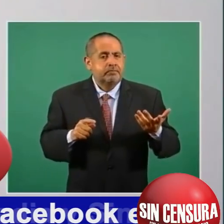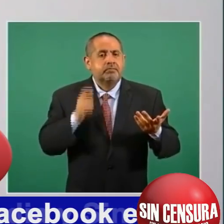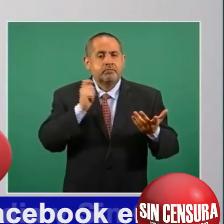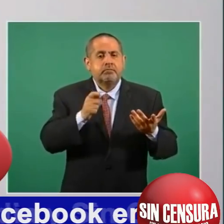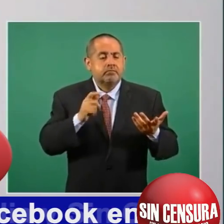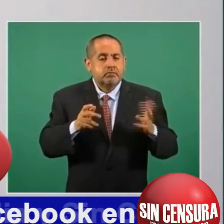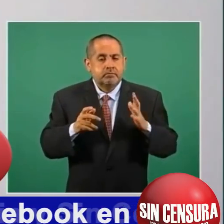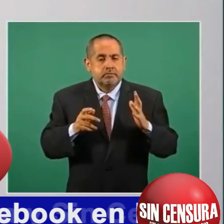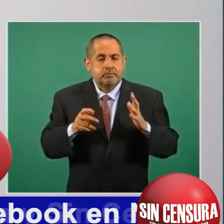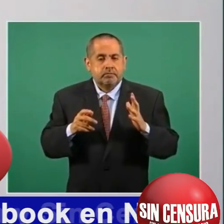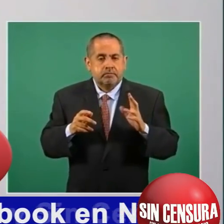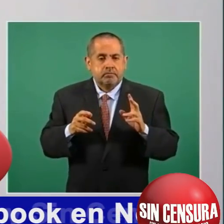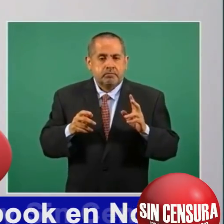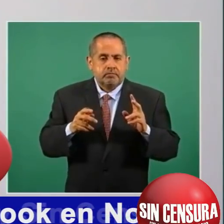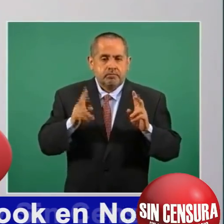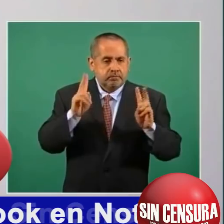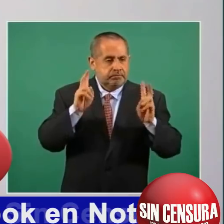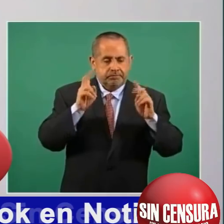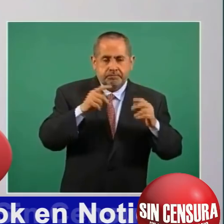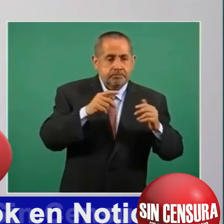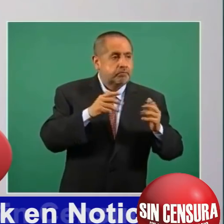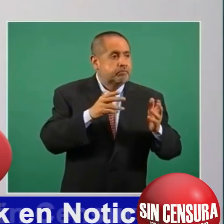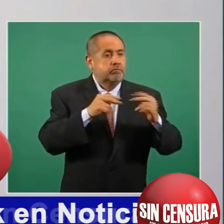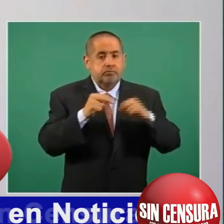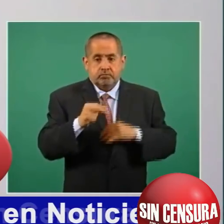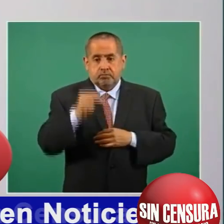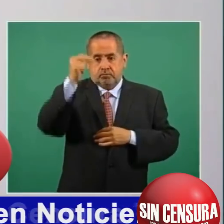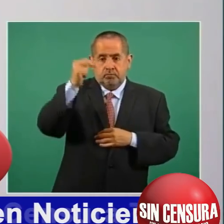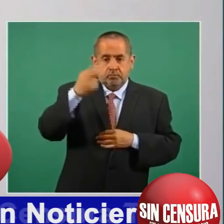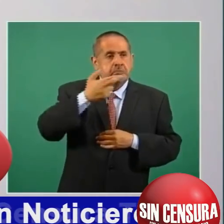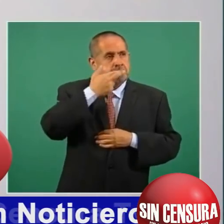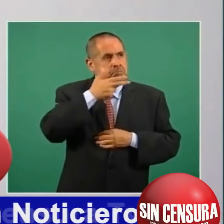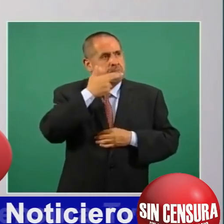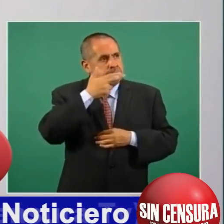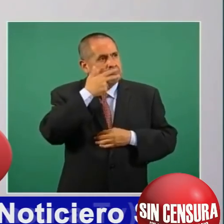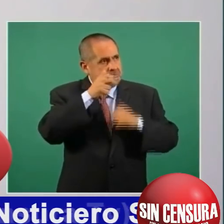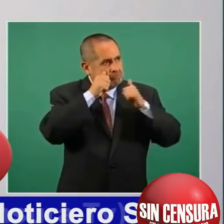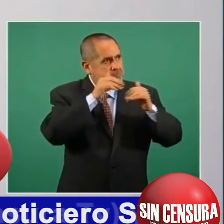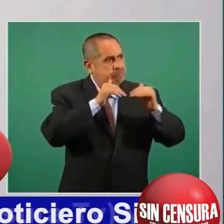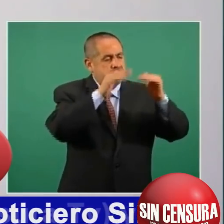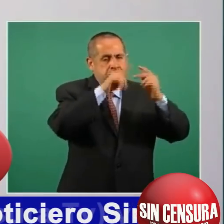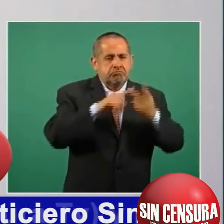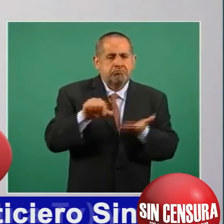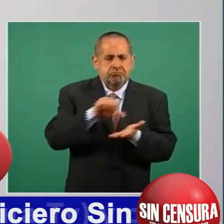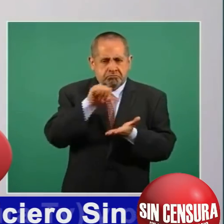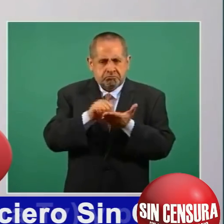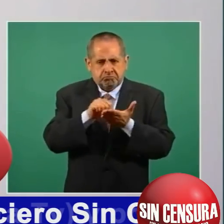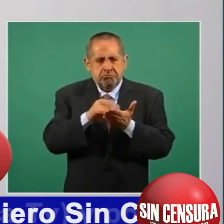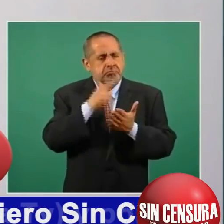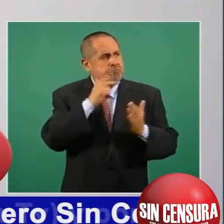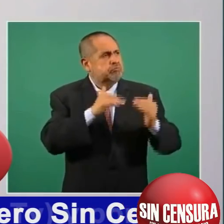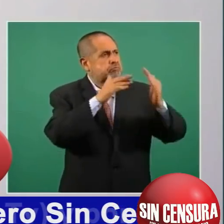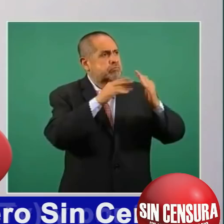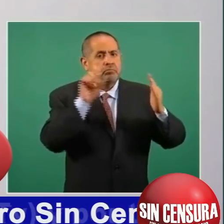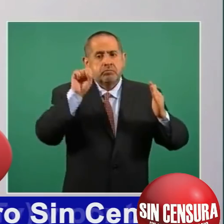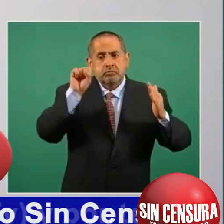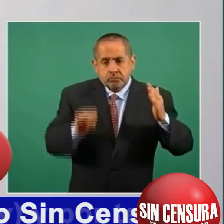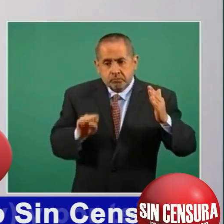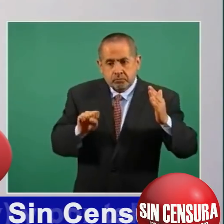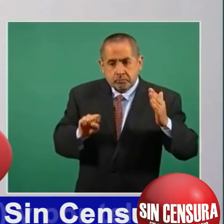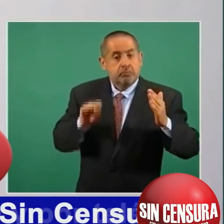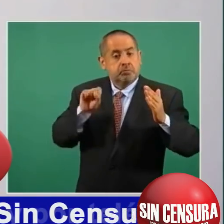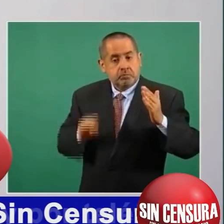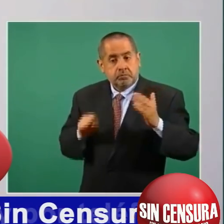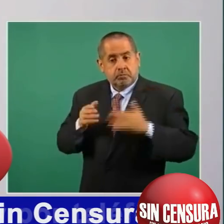creció, y eso en términos cuantitativos, el norte, el centro, pero el sur-sureste se